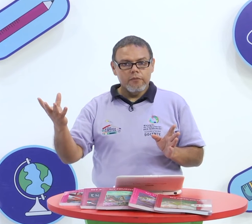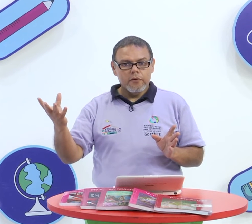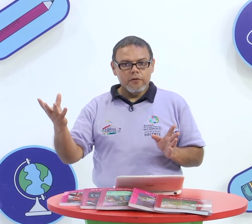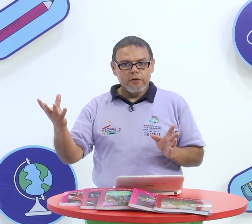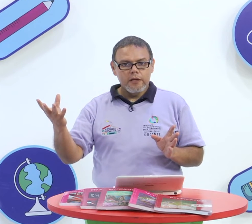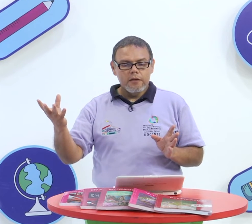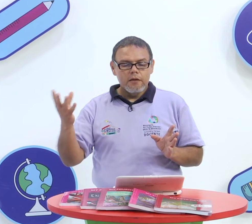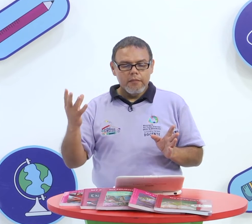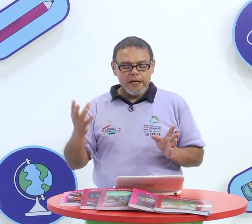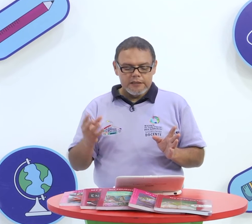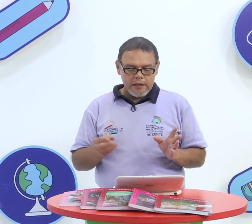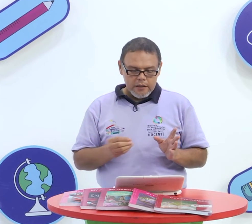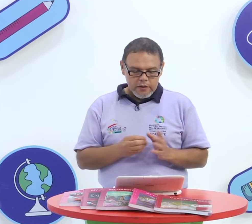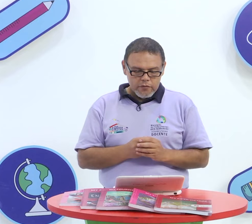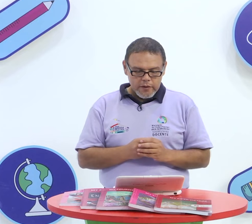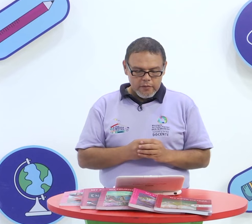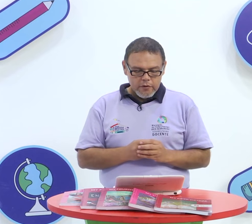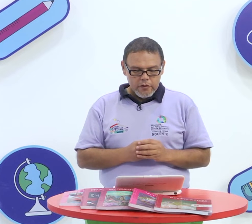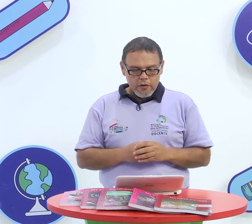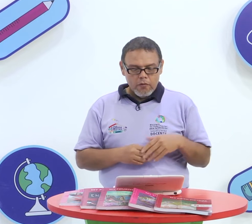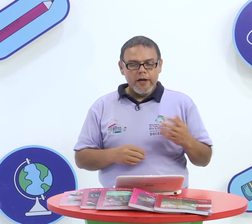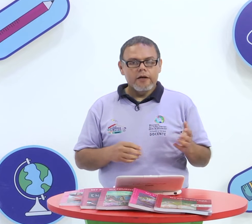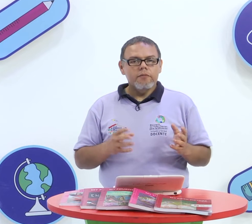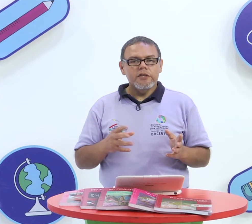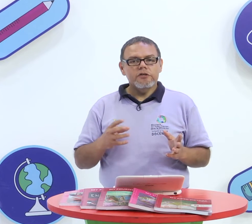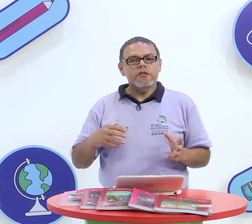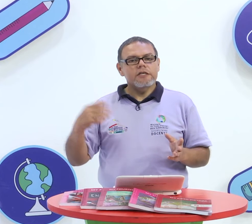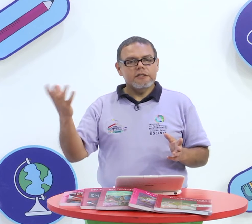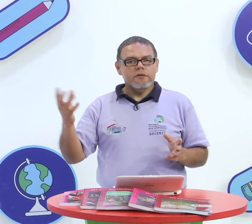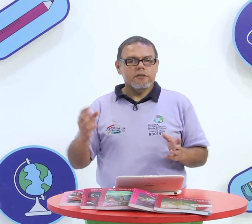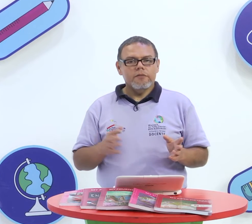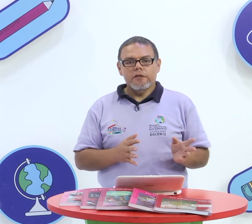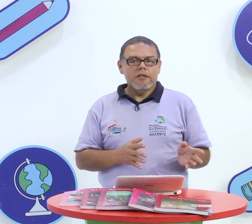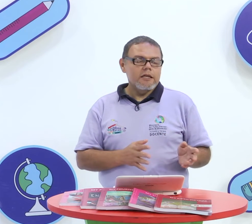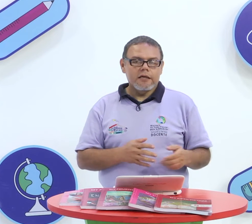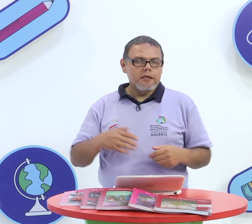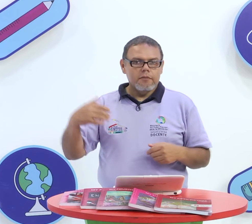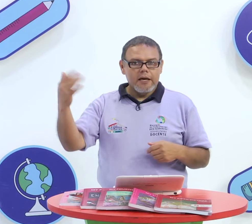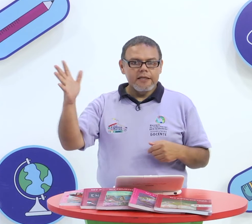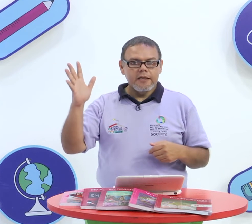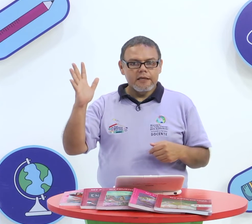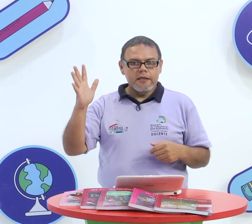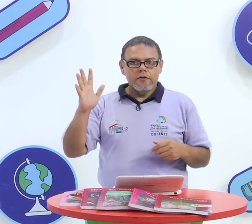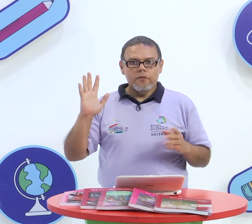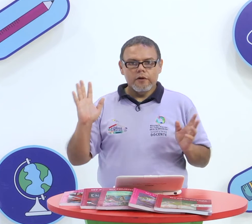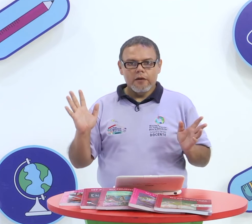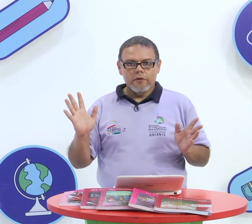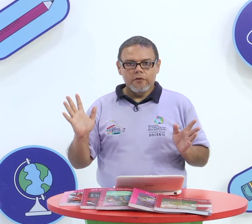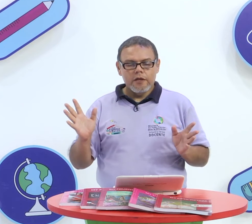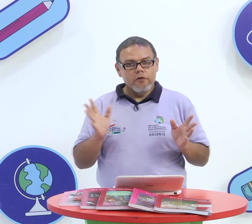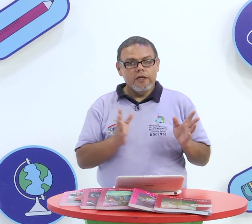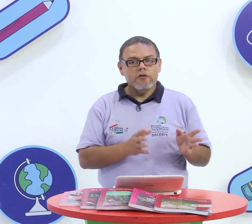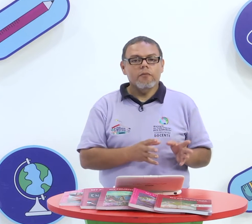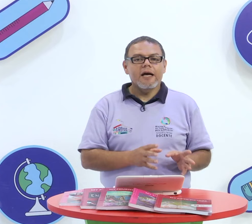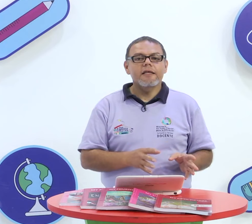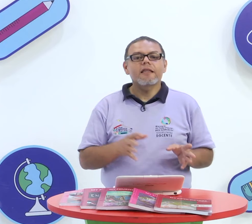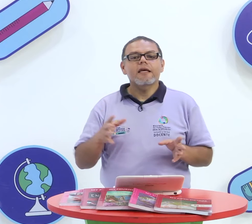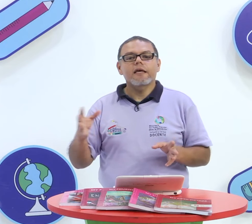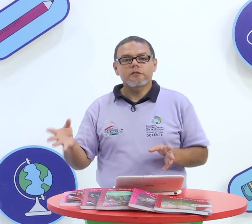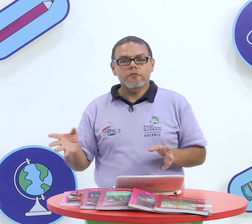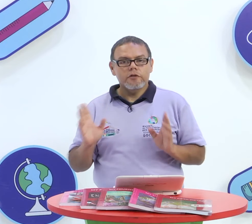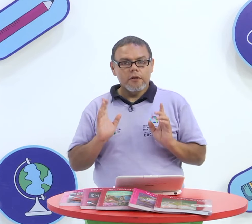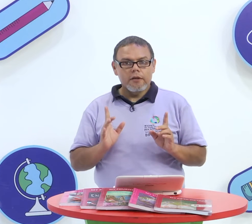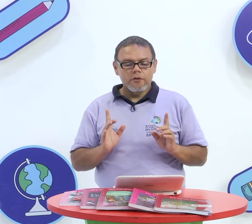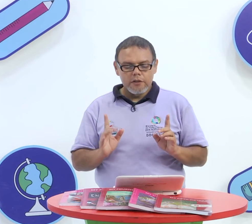por ejemplo, ¿ok? Más allá. Supongamos, where, beyond this, o sea, desde aquí, más allá de aquí, supongamos, ¿ok? O de esto, más allá